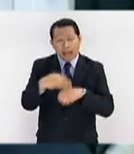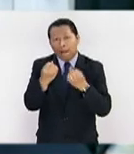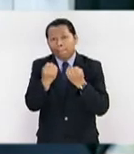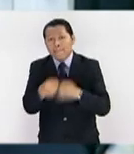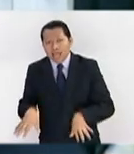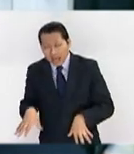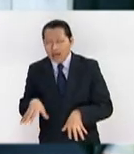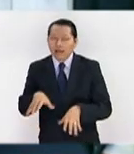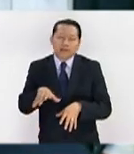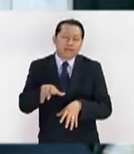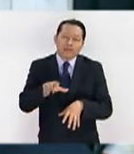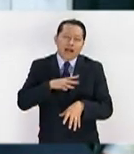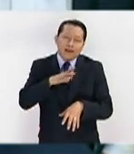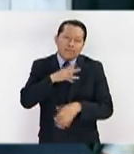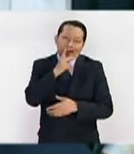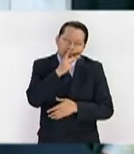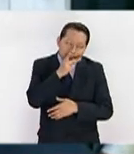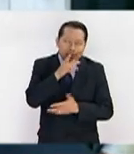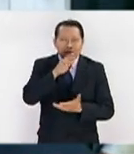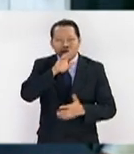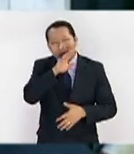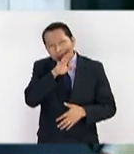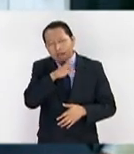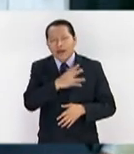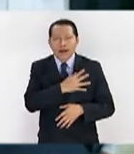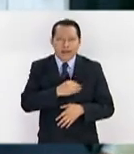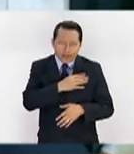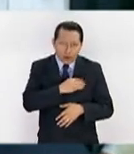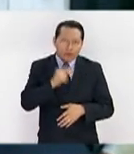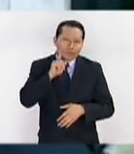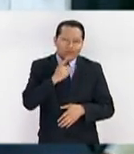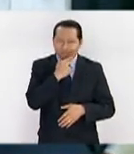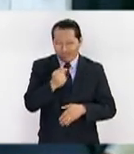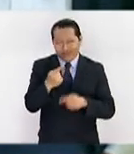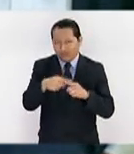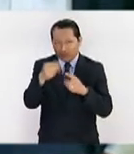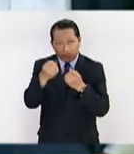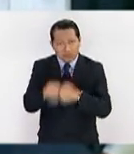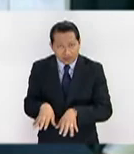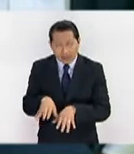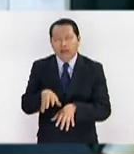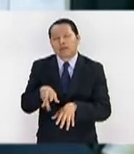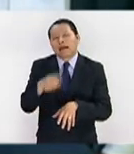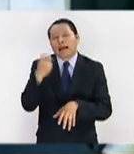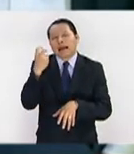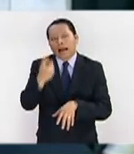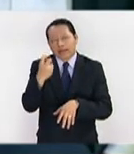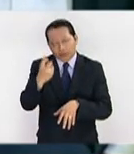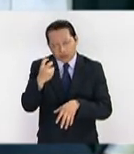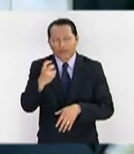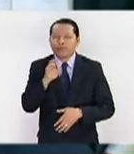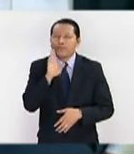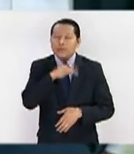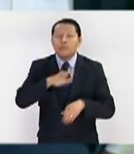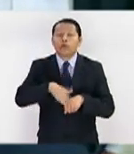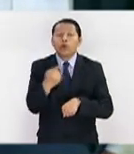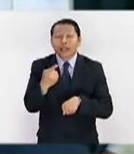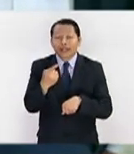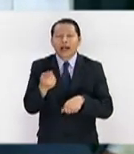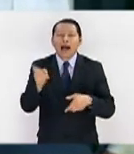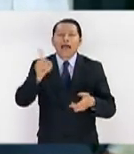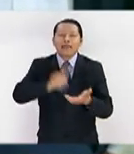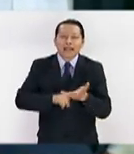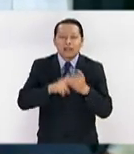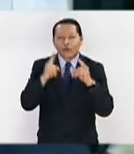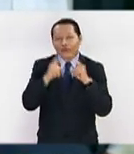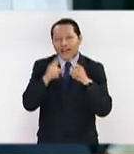de su familia, padres, madres, hijos e hijas. La tragedia, por supuesto, se agrava por el hecho de que ocurrió en una